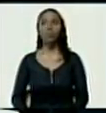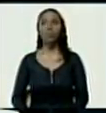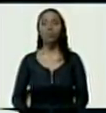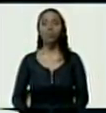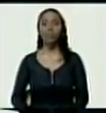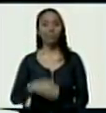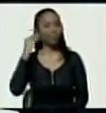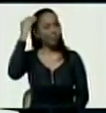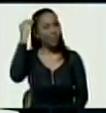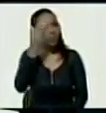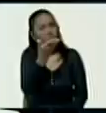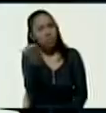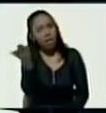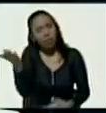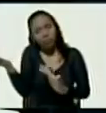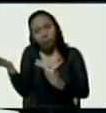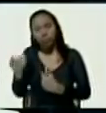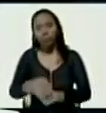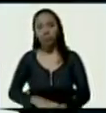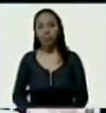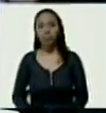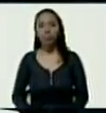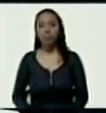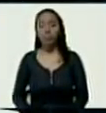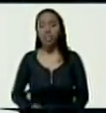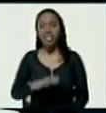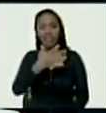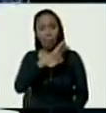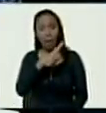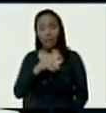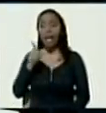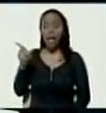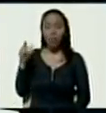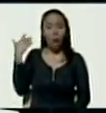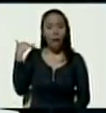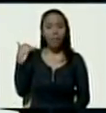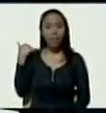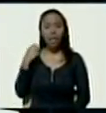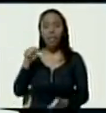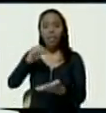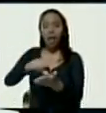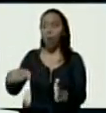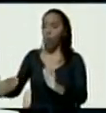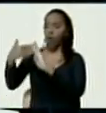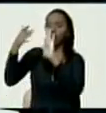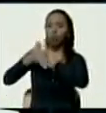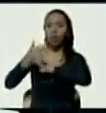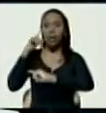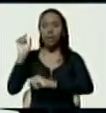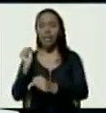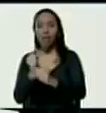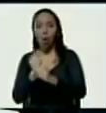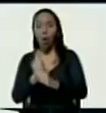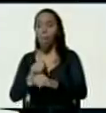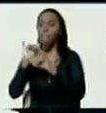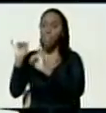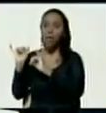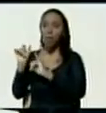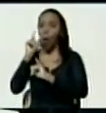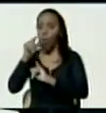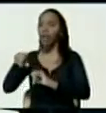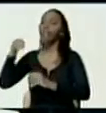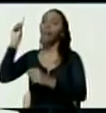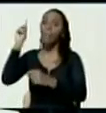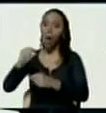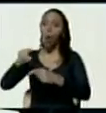Imagínense eso. Se parece muchísimo a aquel caso de Irán Contra, donde también estuvo involucrado el señor Elliot Abrams, donde estuvo involucrado